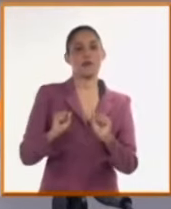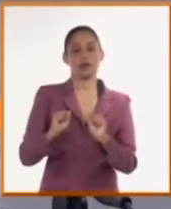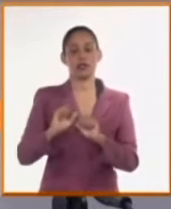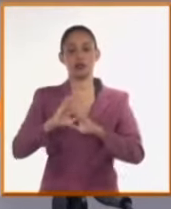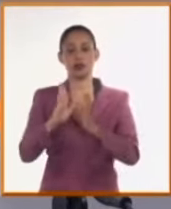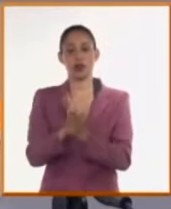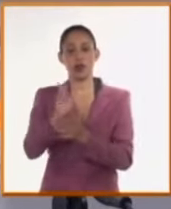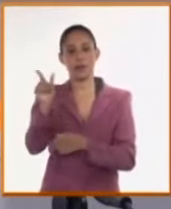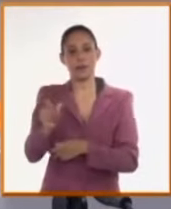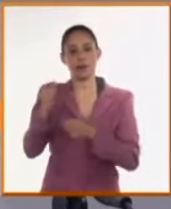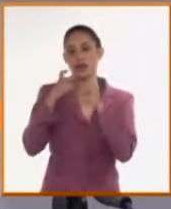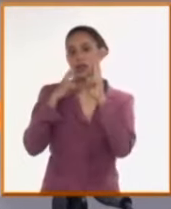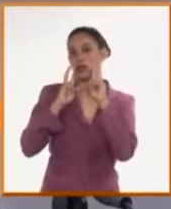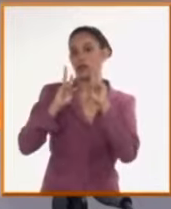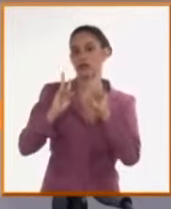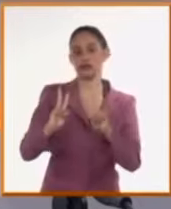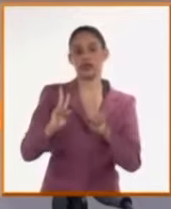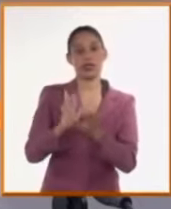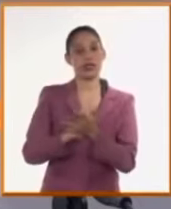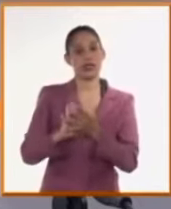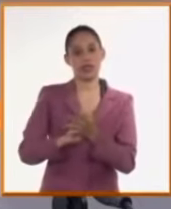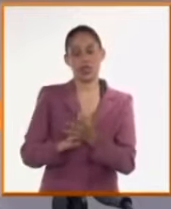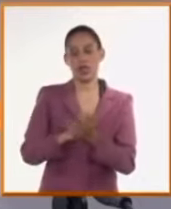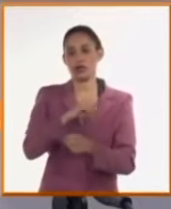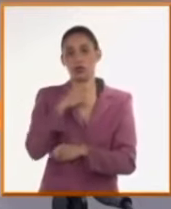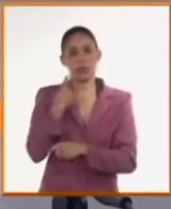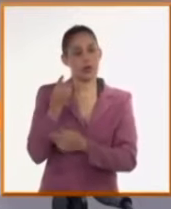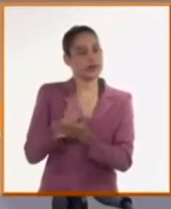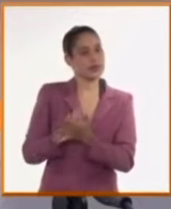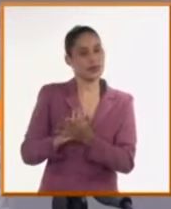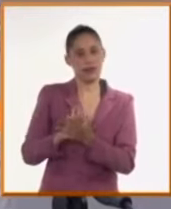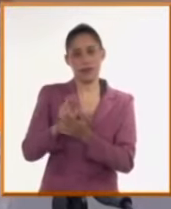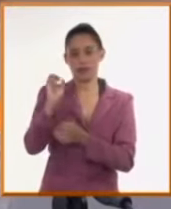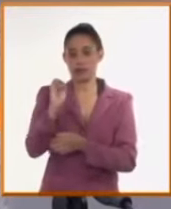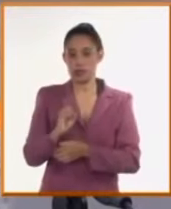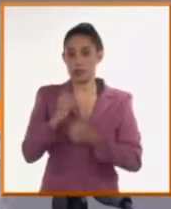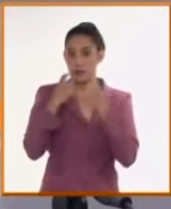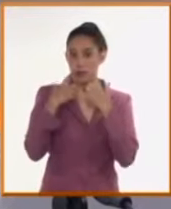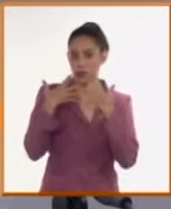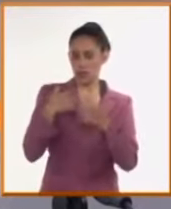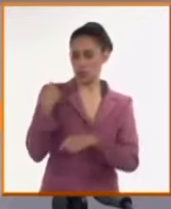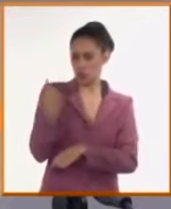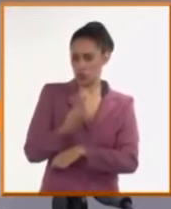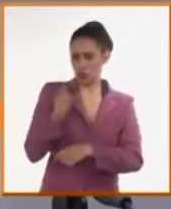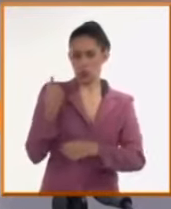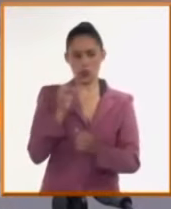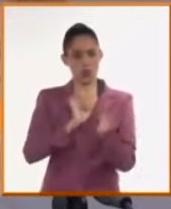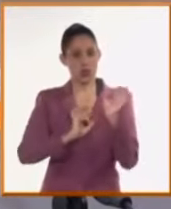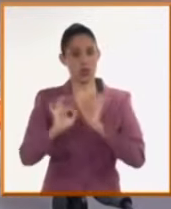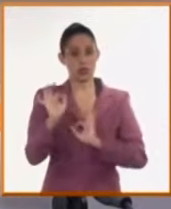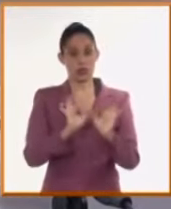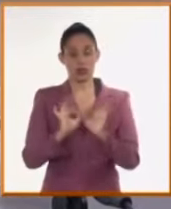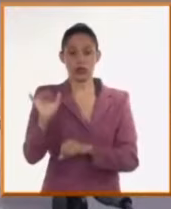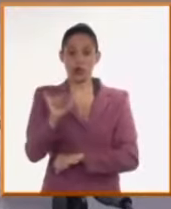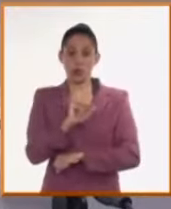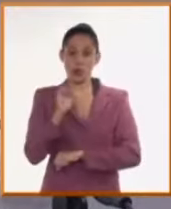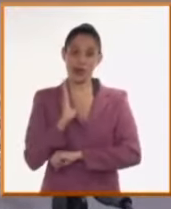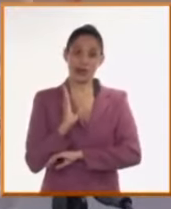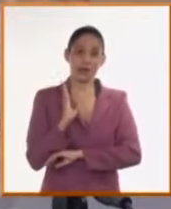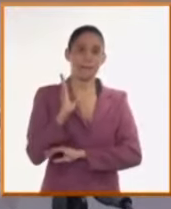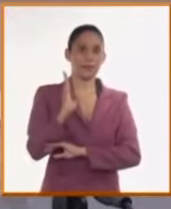sus vidas en esas condiciones incierta hemos sido cuidadosos también y muy